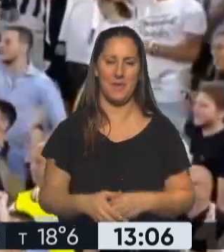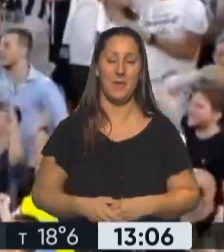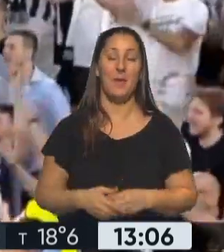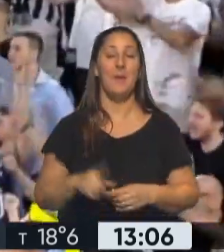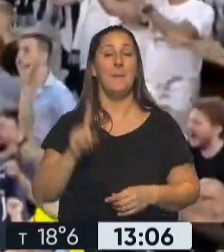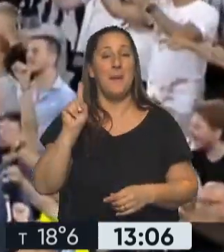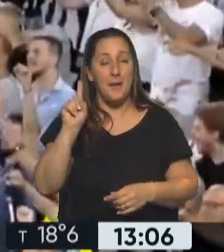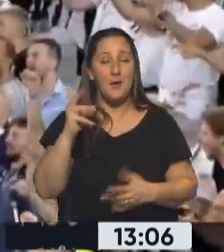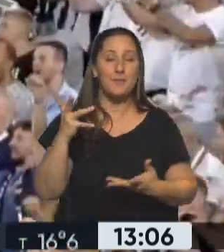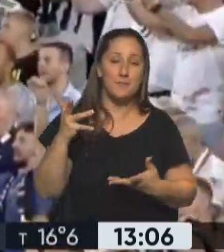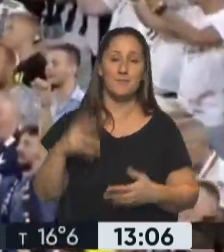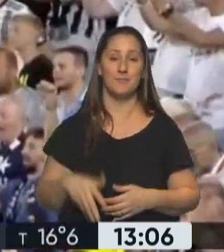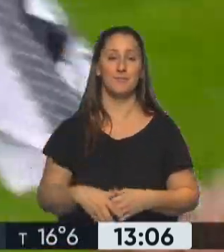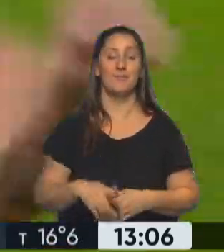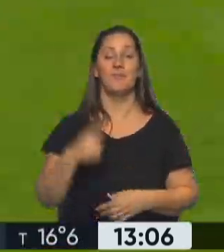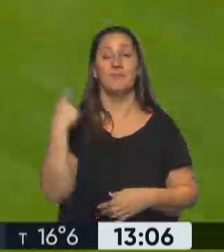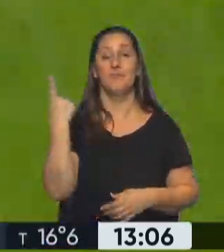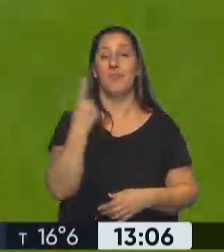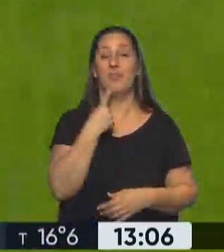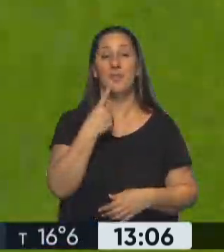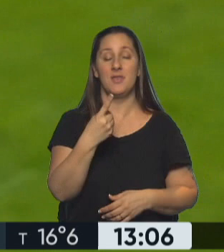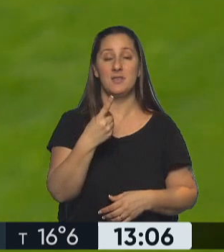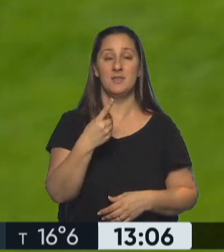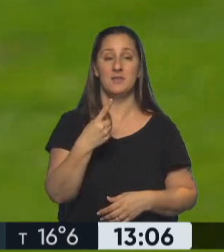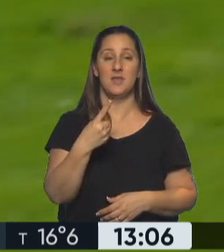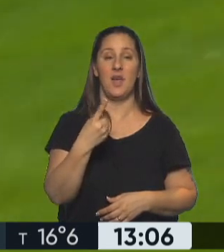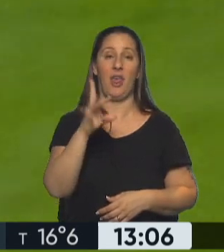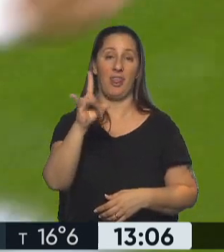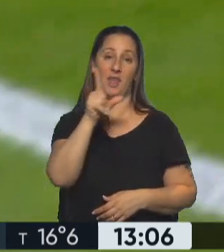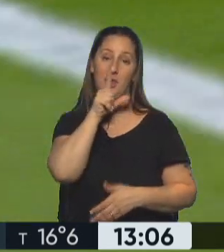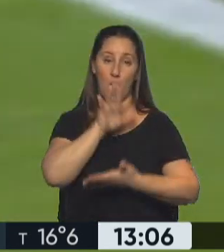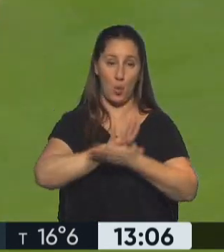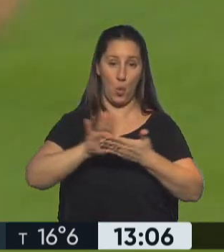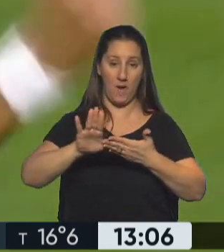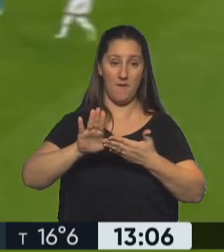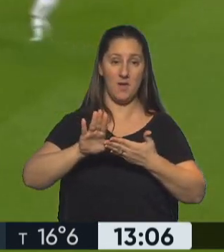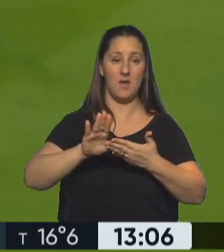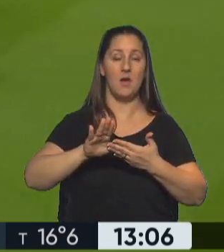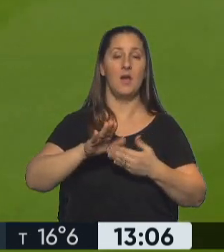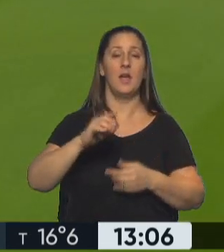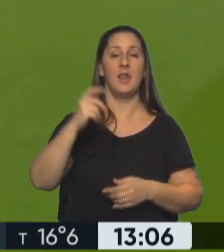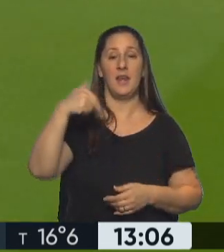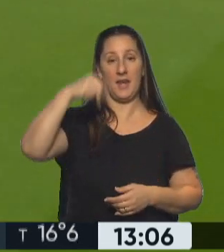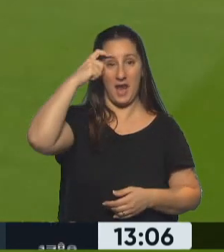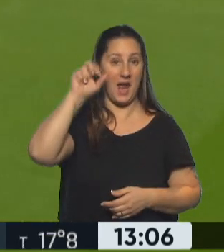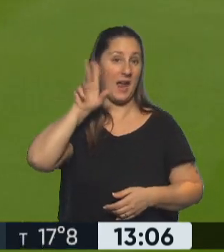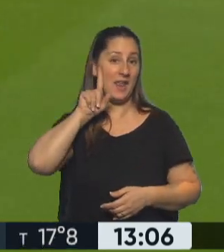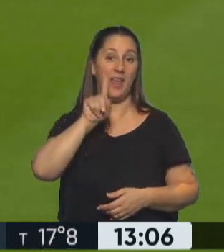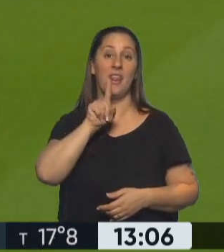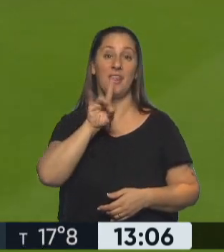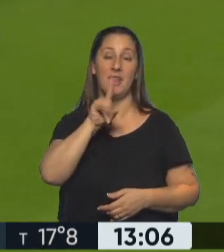pero ya había tenido, según su nuevo técnico, hablamos de Massimiliano Allegri,